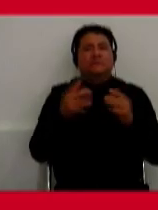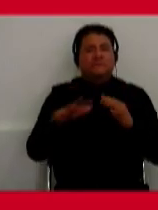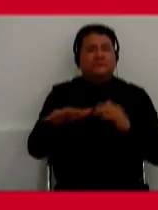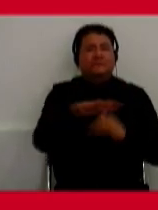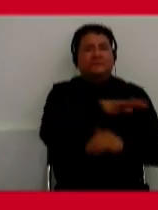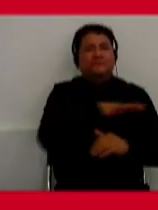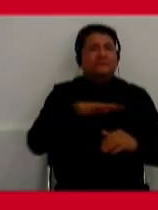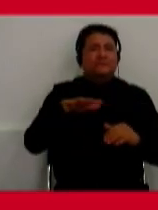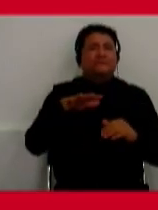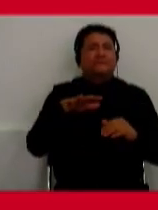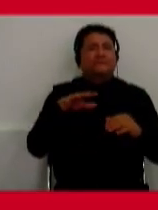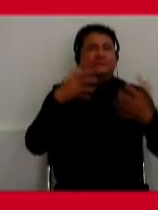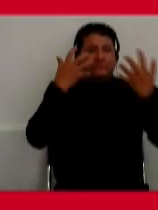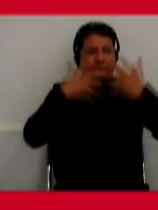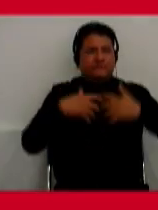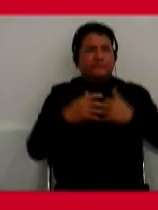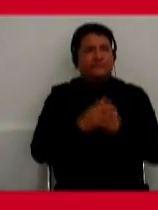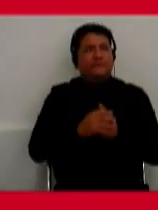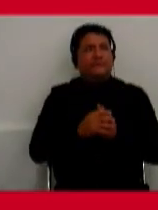que iniciamos la transformación.